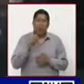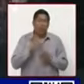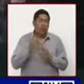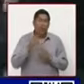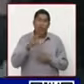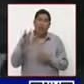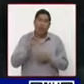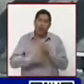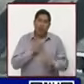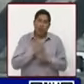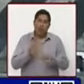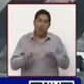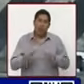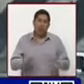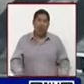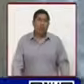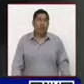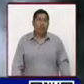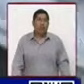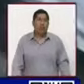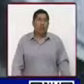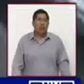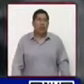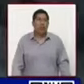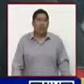años aproximadamente.